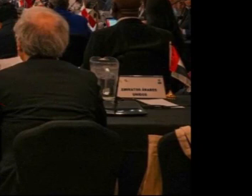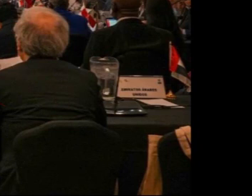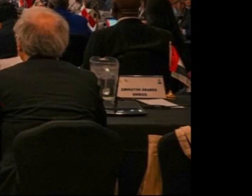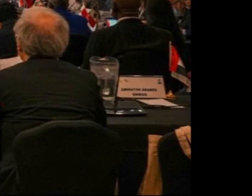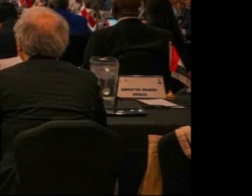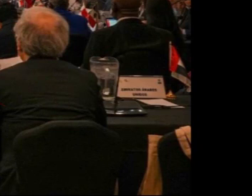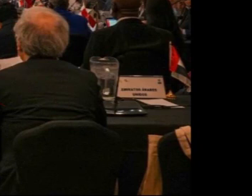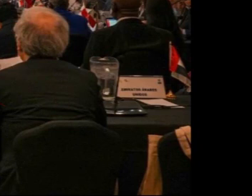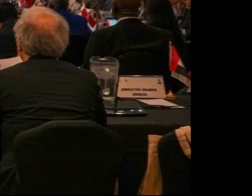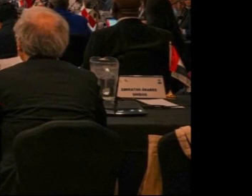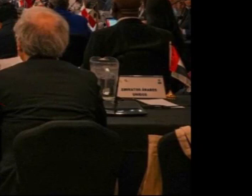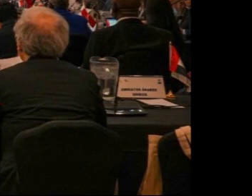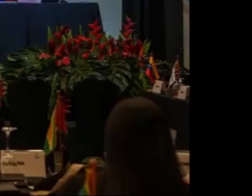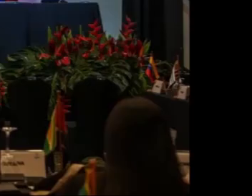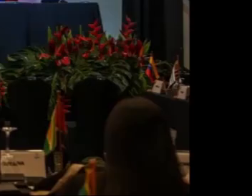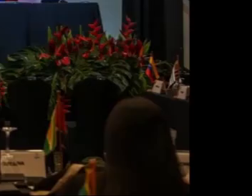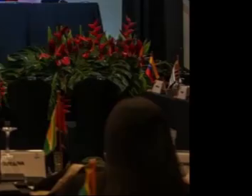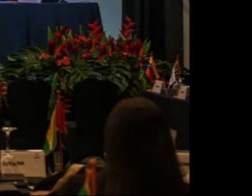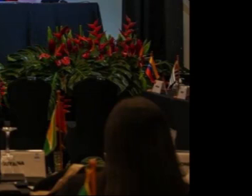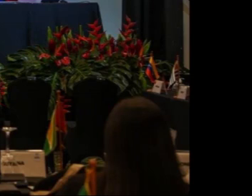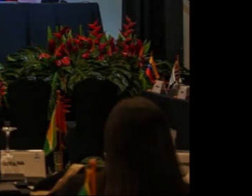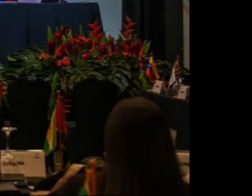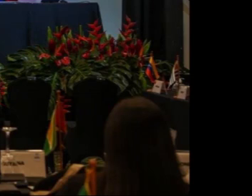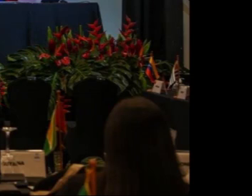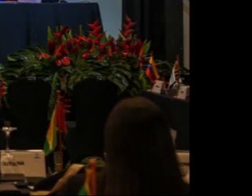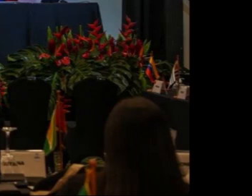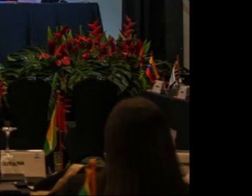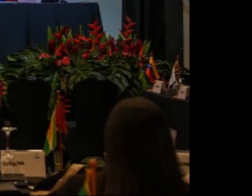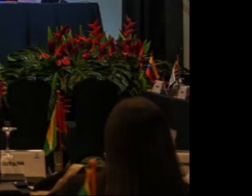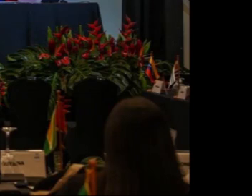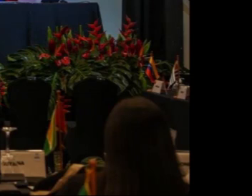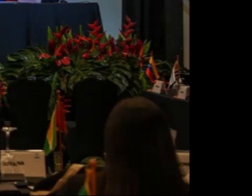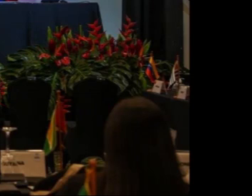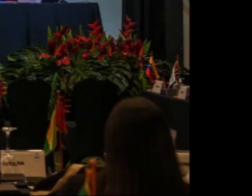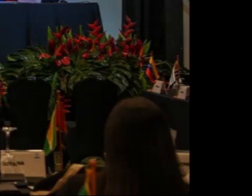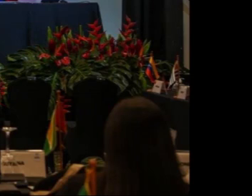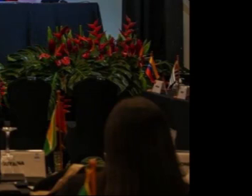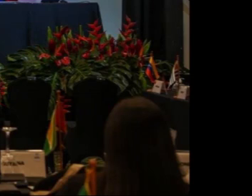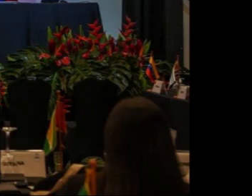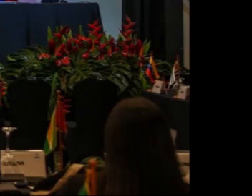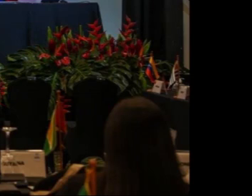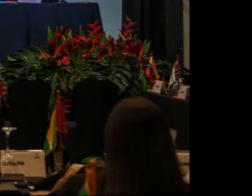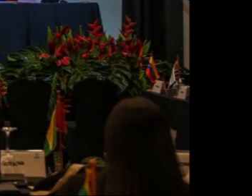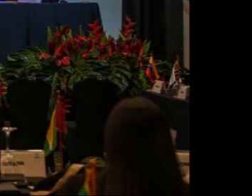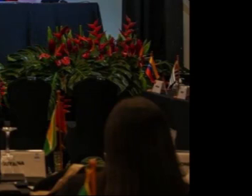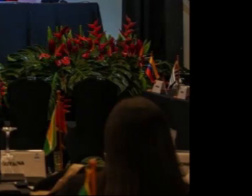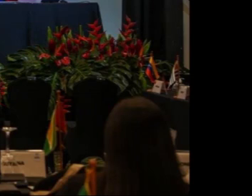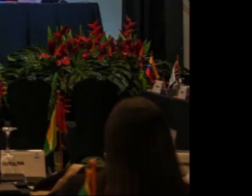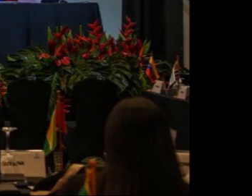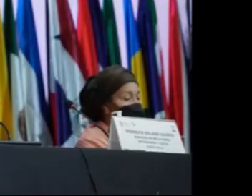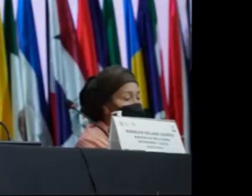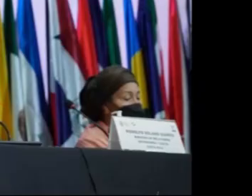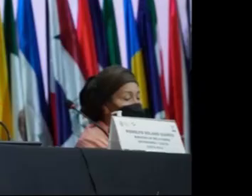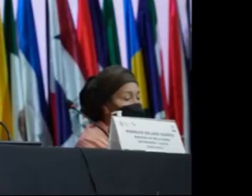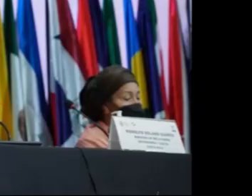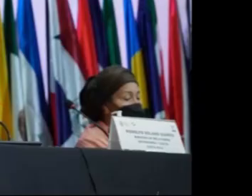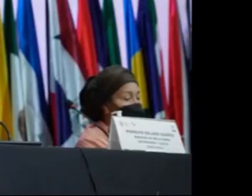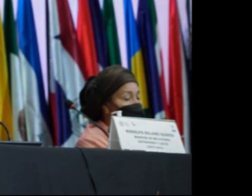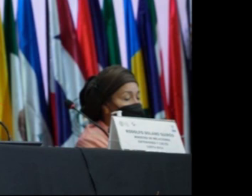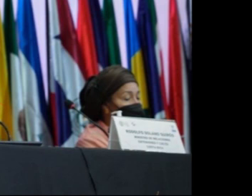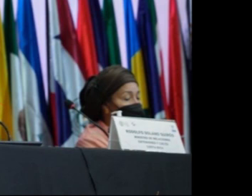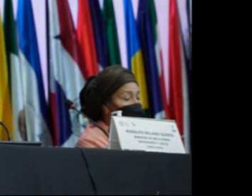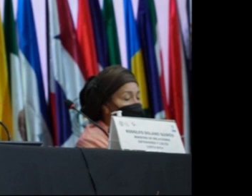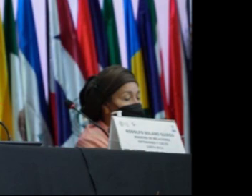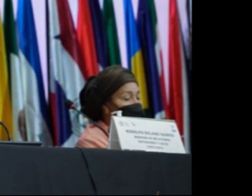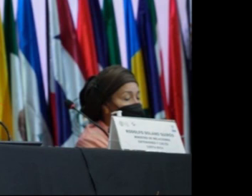pandemia y es que esta semana se ha inaugurado una reunión cuyo principal objetivo es trabajar en los desafíos de cumplimiento de los